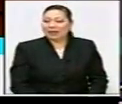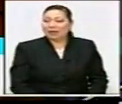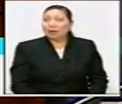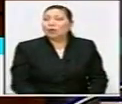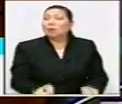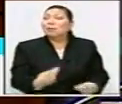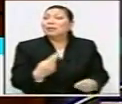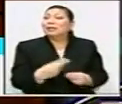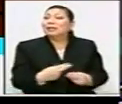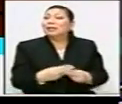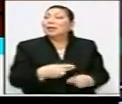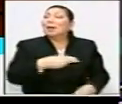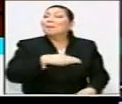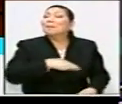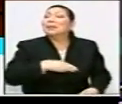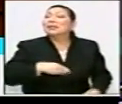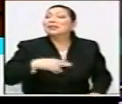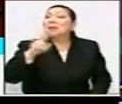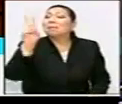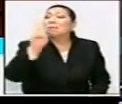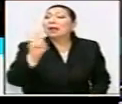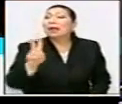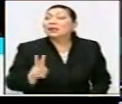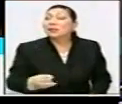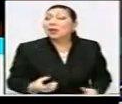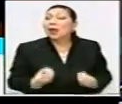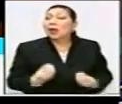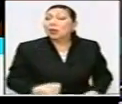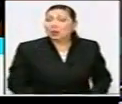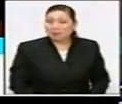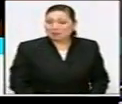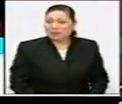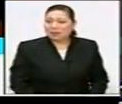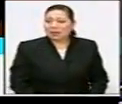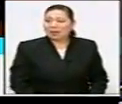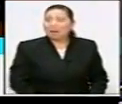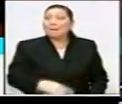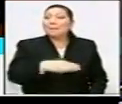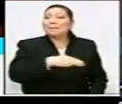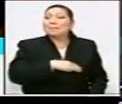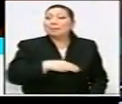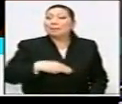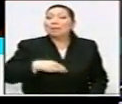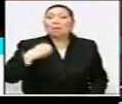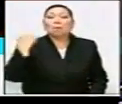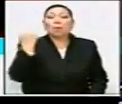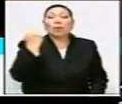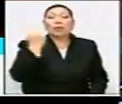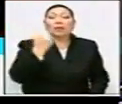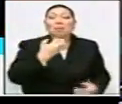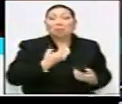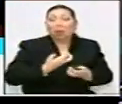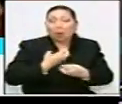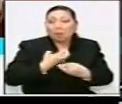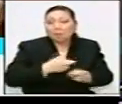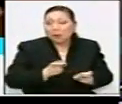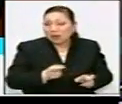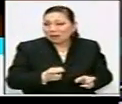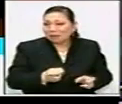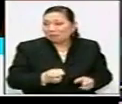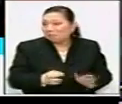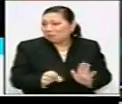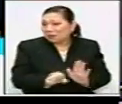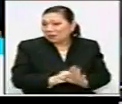¿Y cómo se llaman los ministerios en Venezuela? Se llaman Ministerio de Poder Popular.